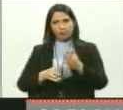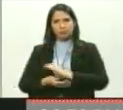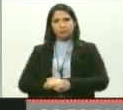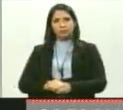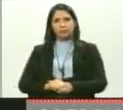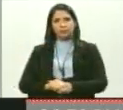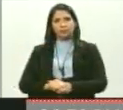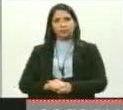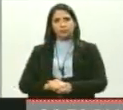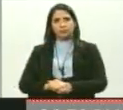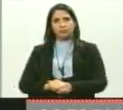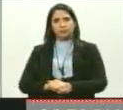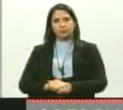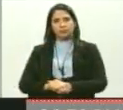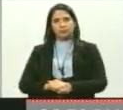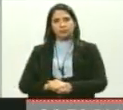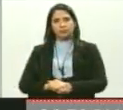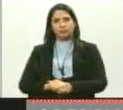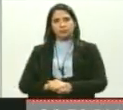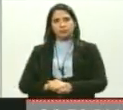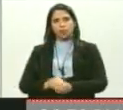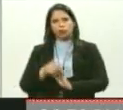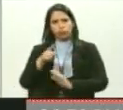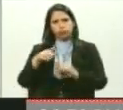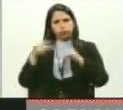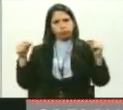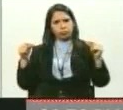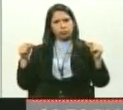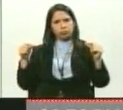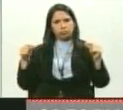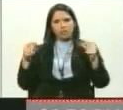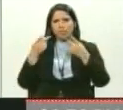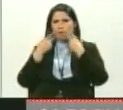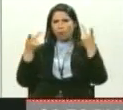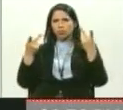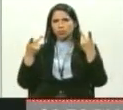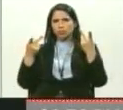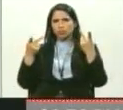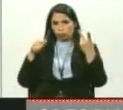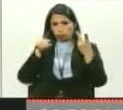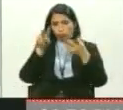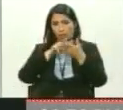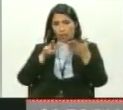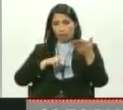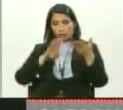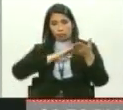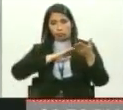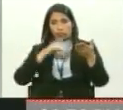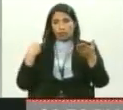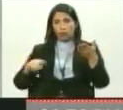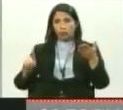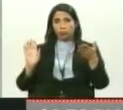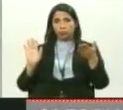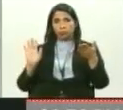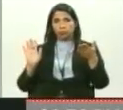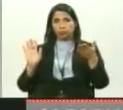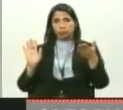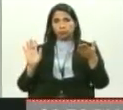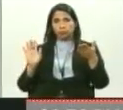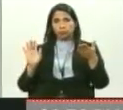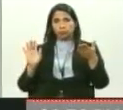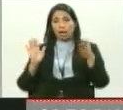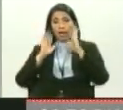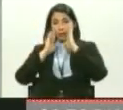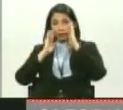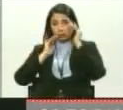un cable que te envié de Japón. ¿Tú lo leíste? Sí, correcto. Aquí lo tengo, mira. Y está también. Cable,